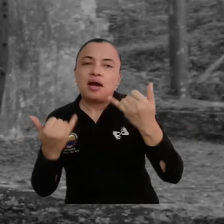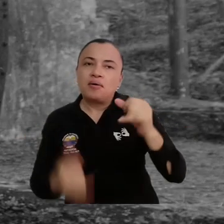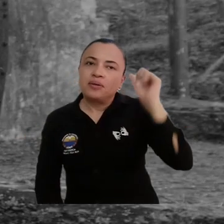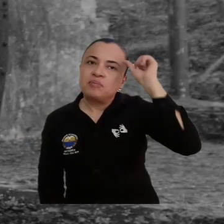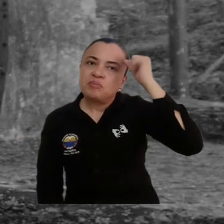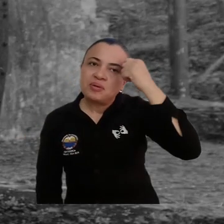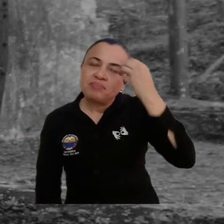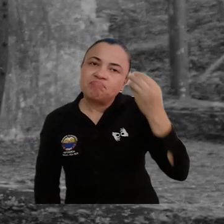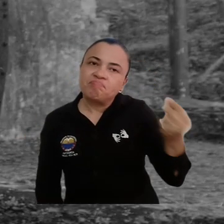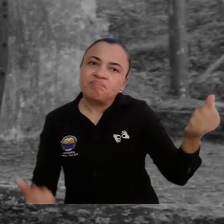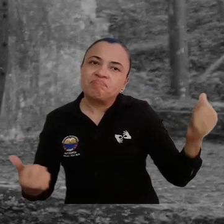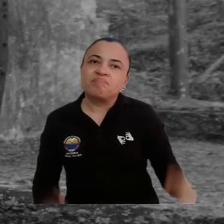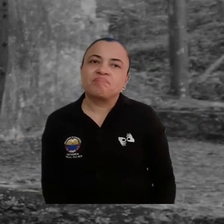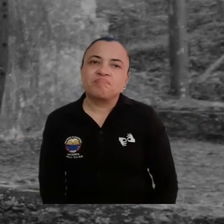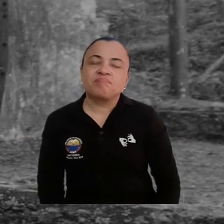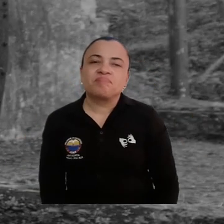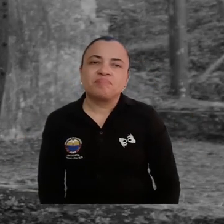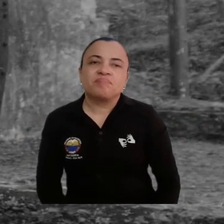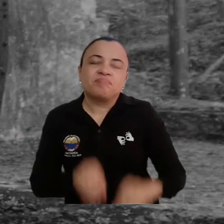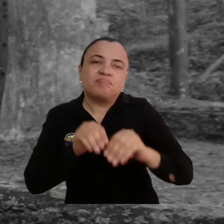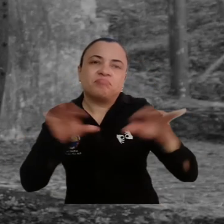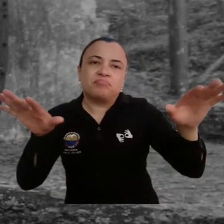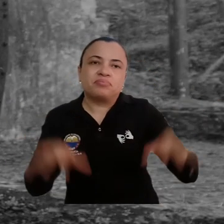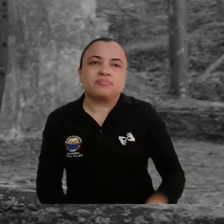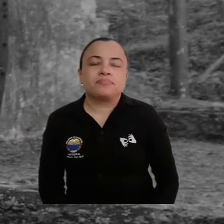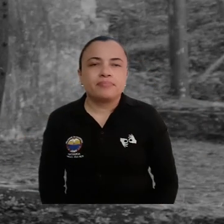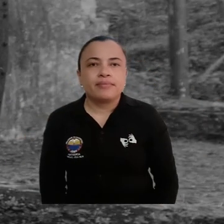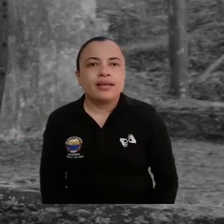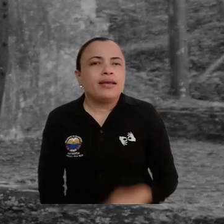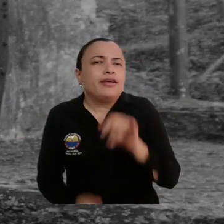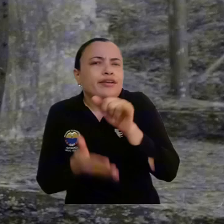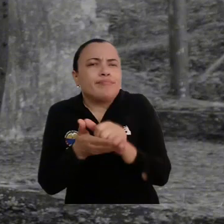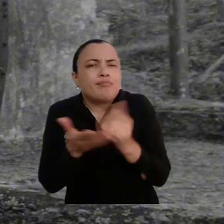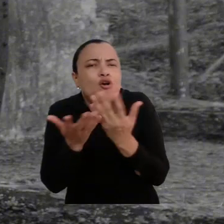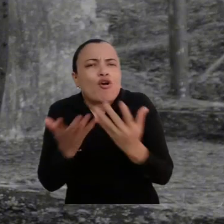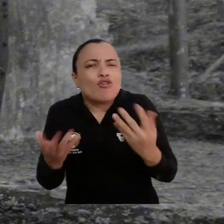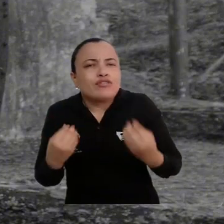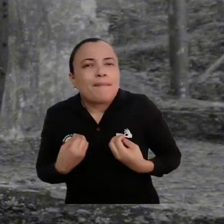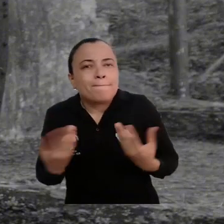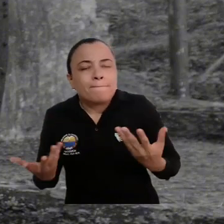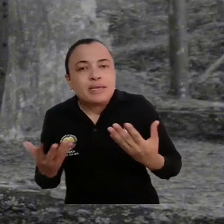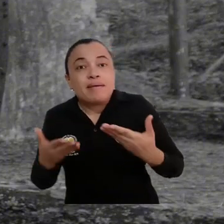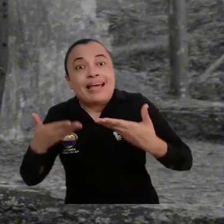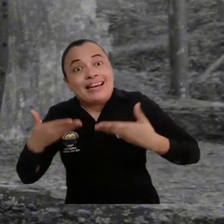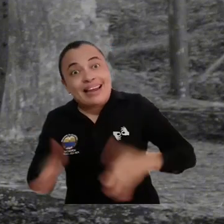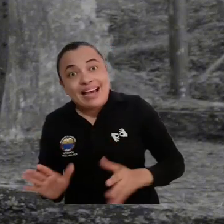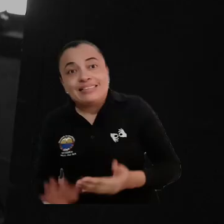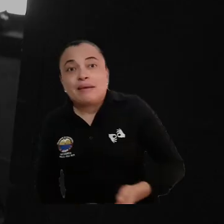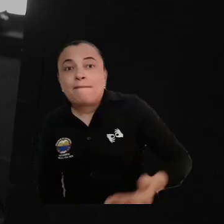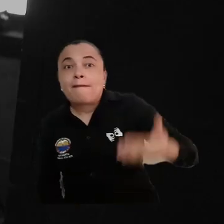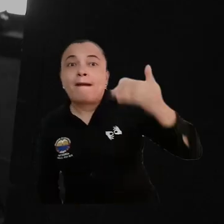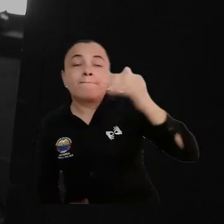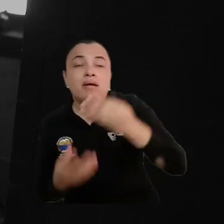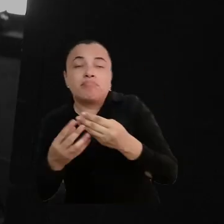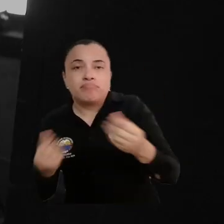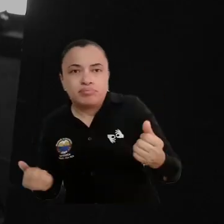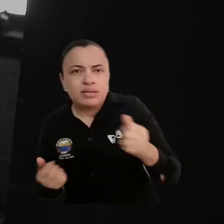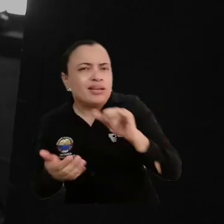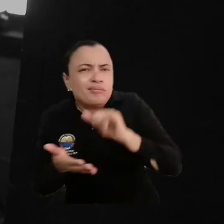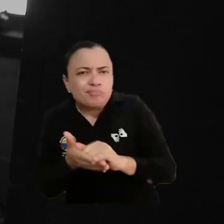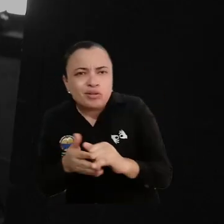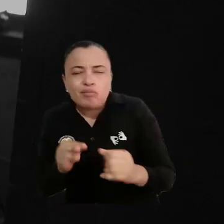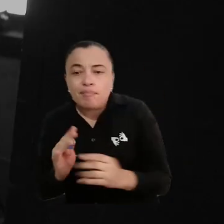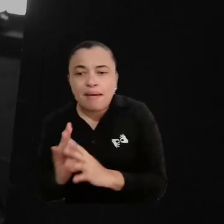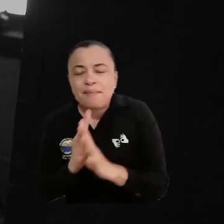memoria dispersa. Digamos que las cosas vivas, nace, crece, le da de oro y empieza la decadencia. Así